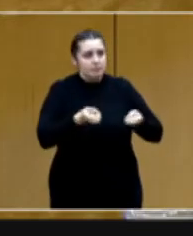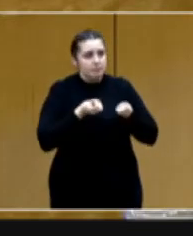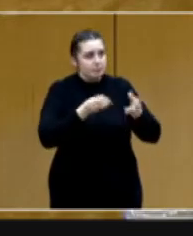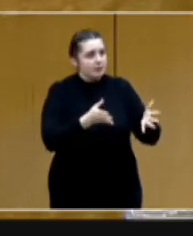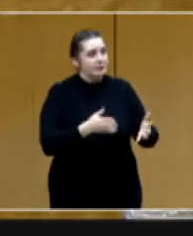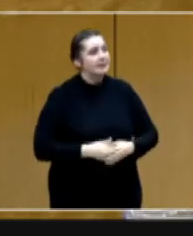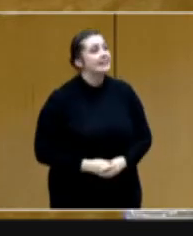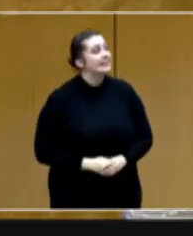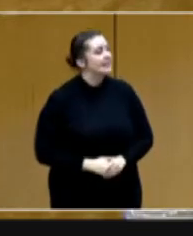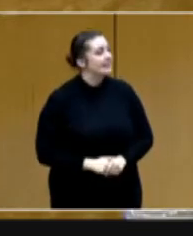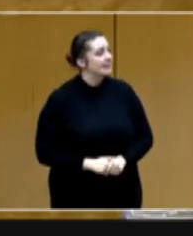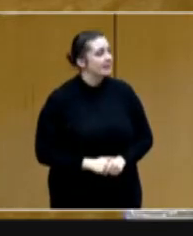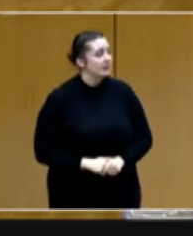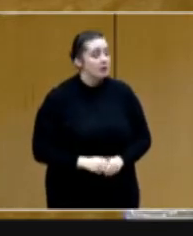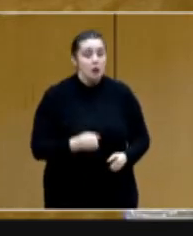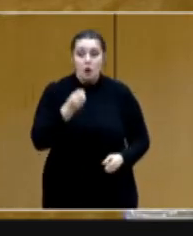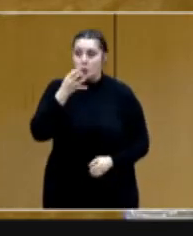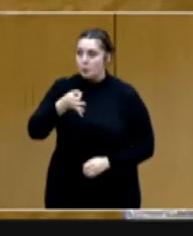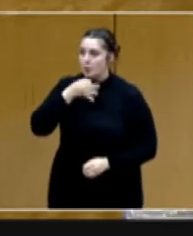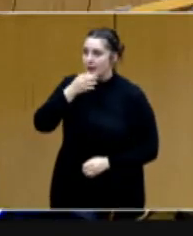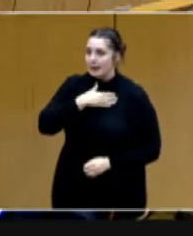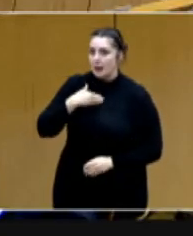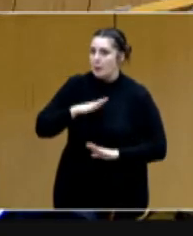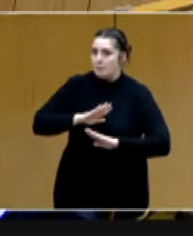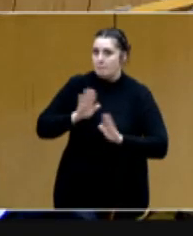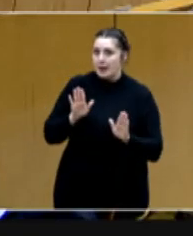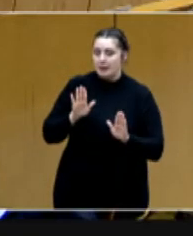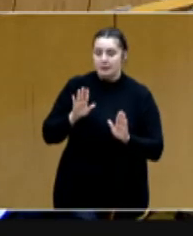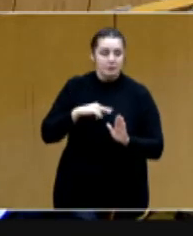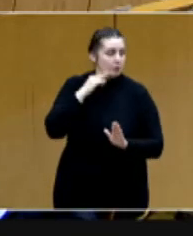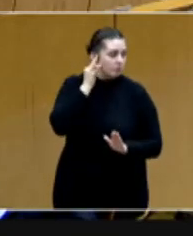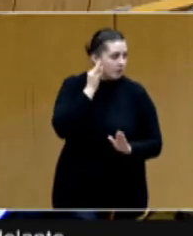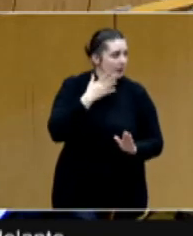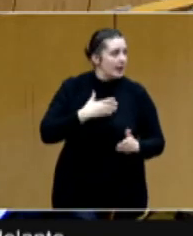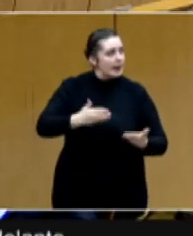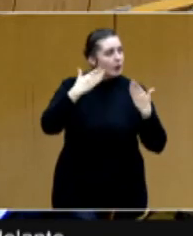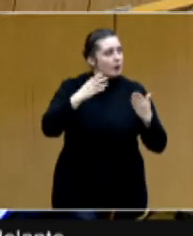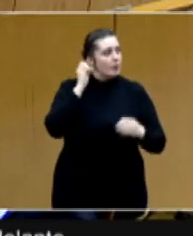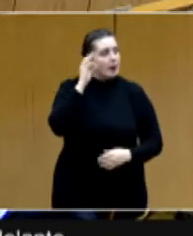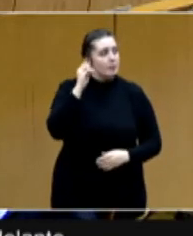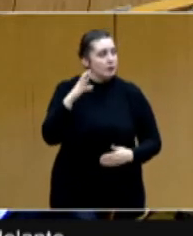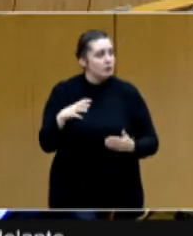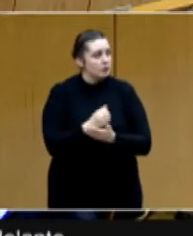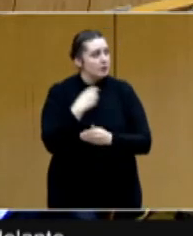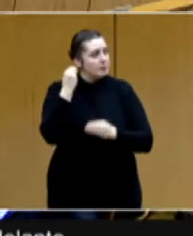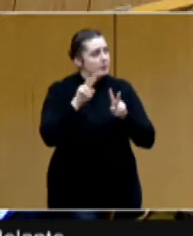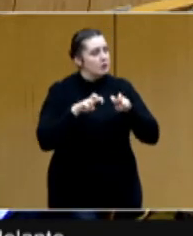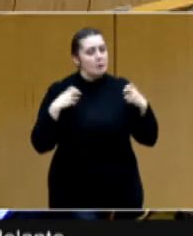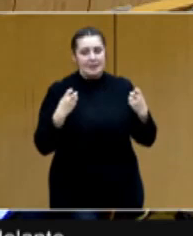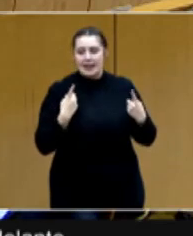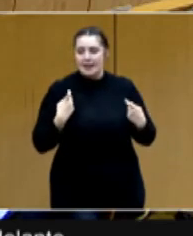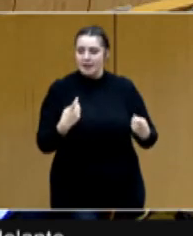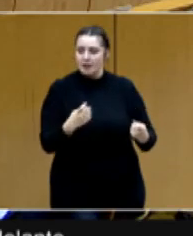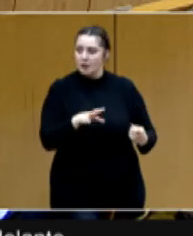buenas tardes quisiera simplemente primero darle Enhorabuena a todos los ponentes creo que esta mesa era necesaria porque las instituciones de